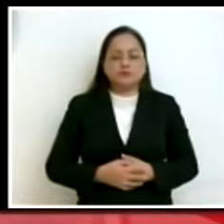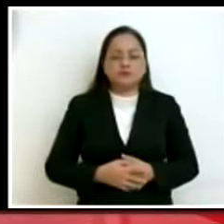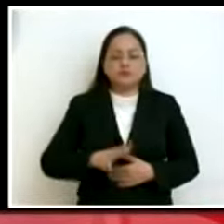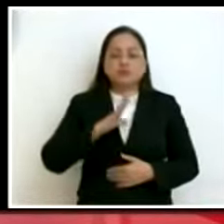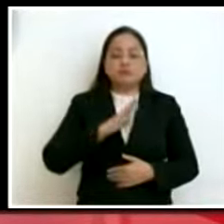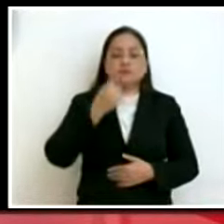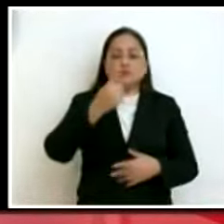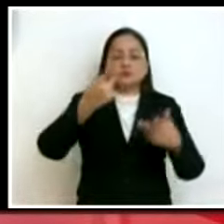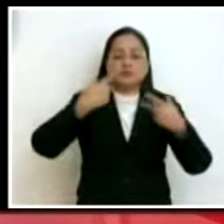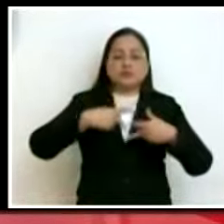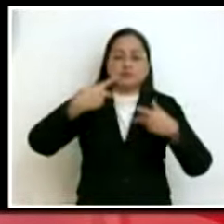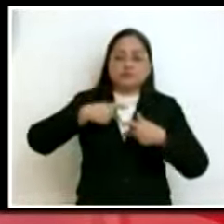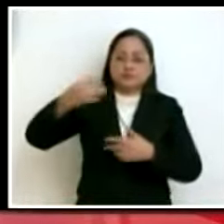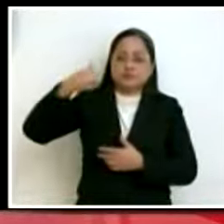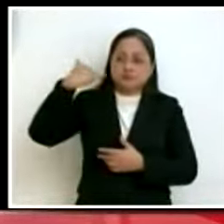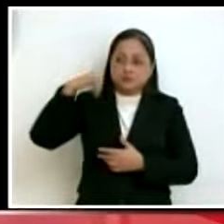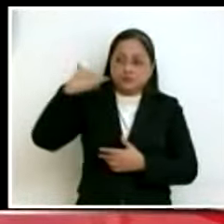yucateco